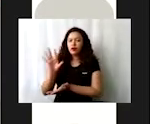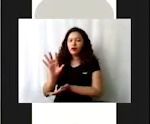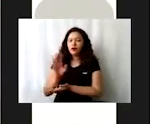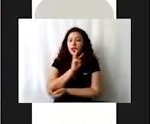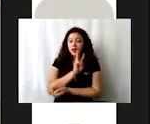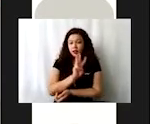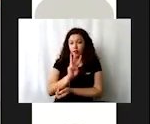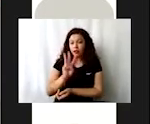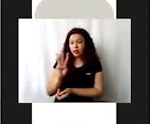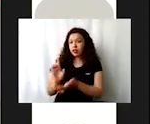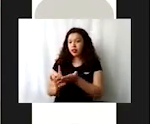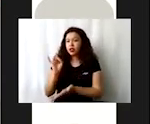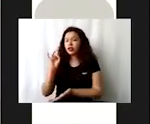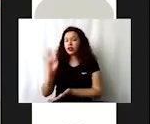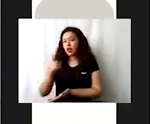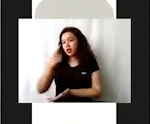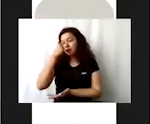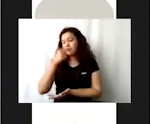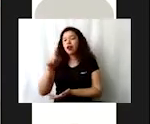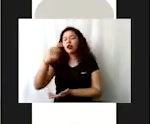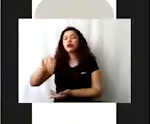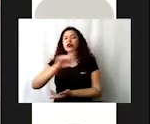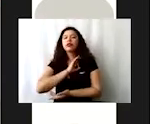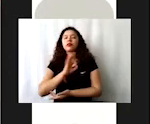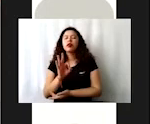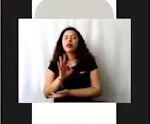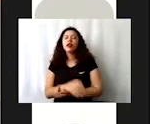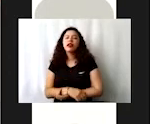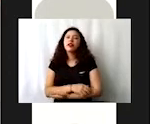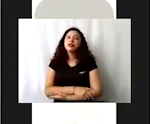liga, un enlace, para que tú puedas